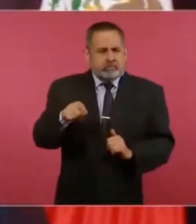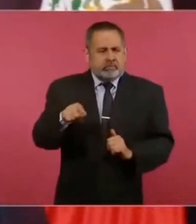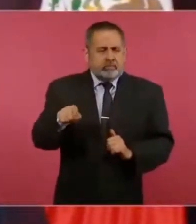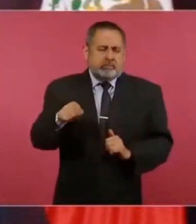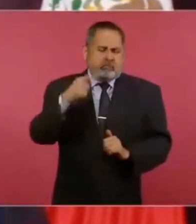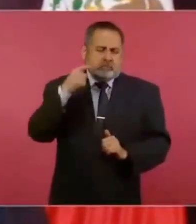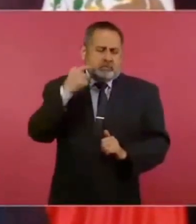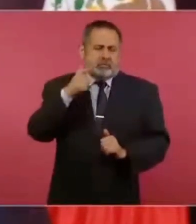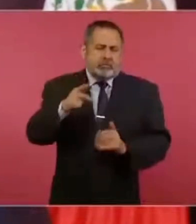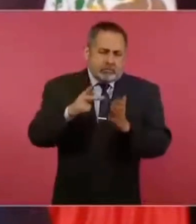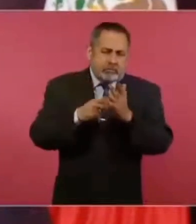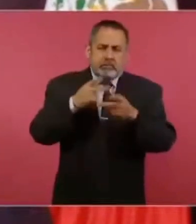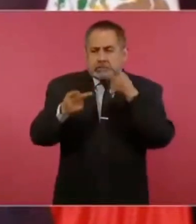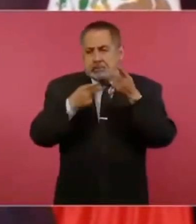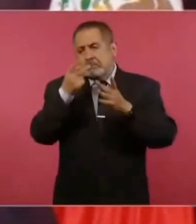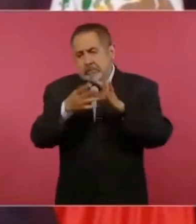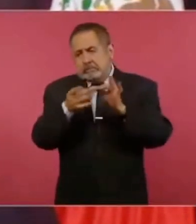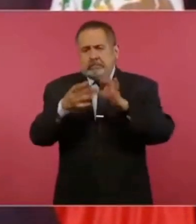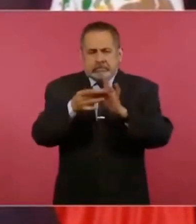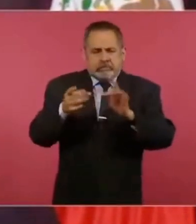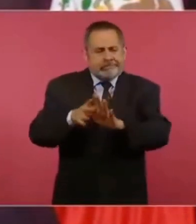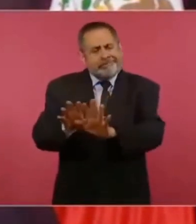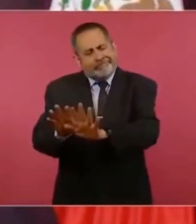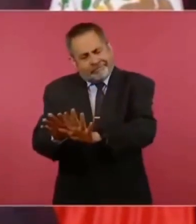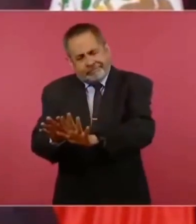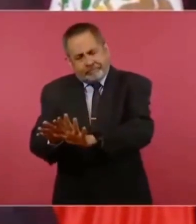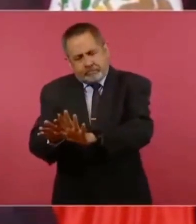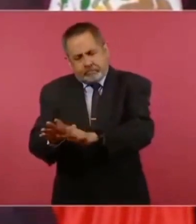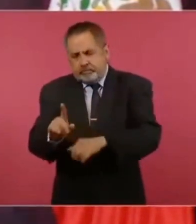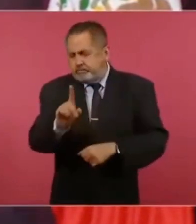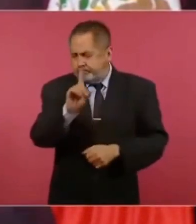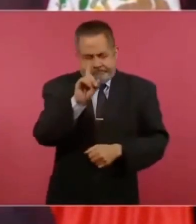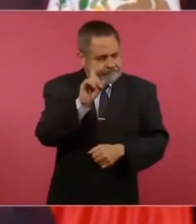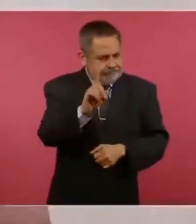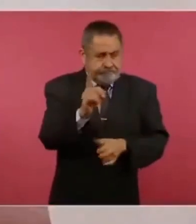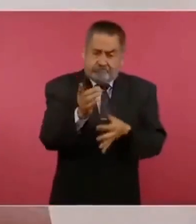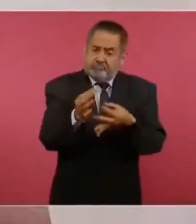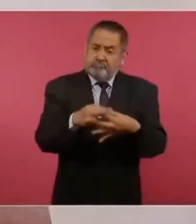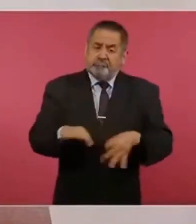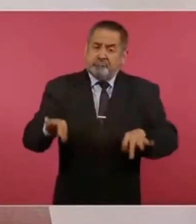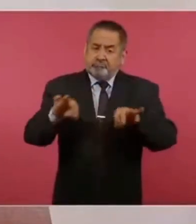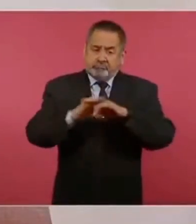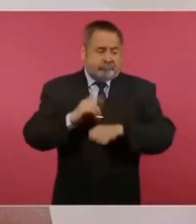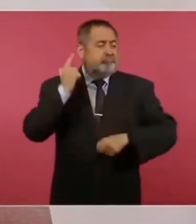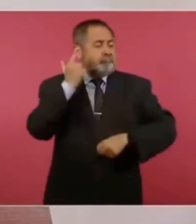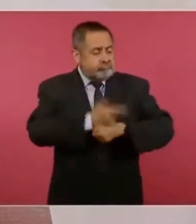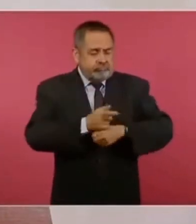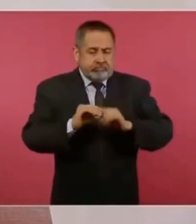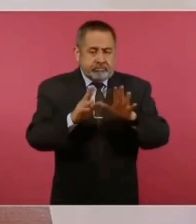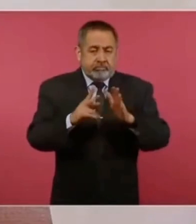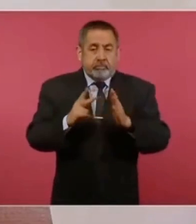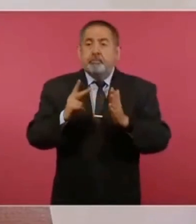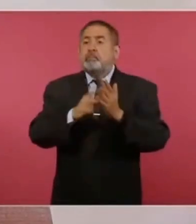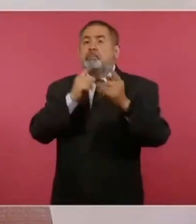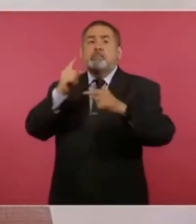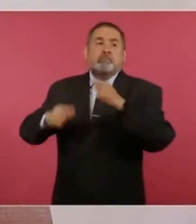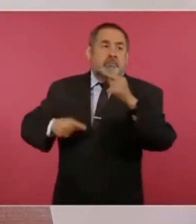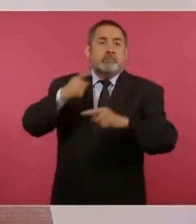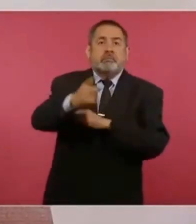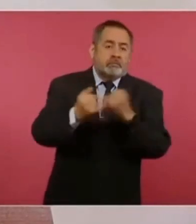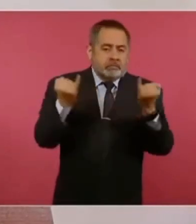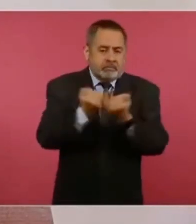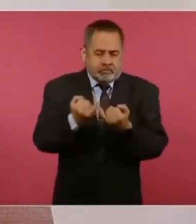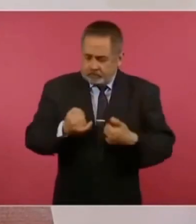asunto, pero es algo que sí importa mucho para que no se vuelva a repetir,